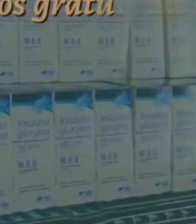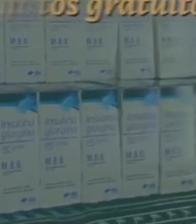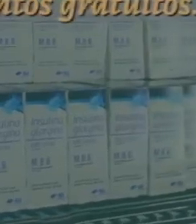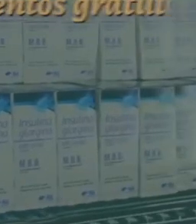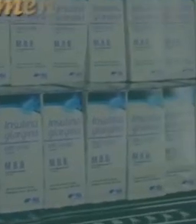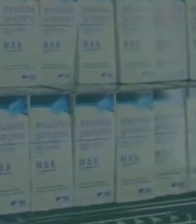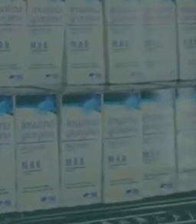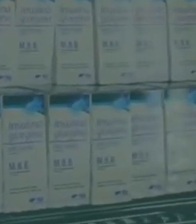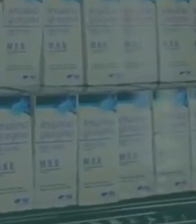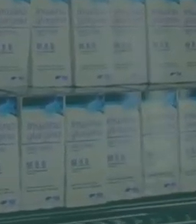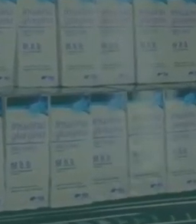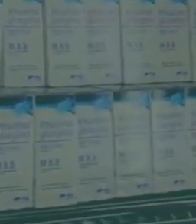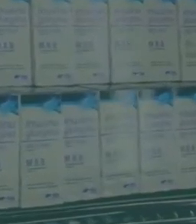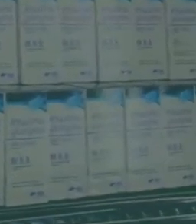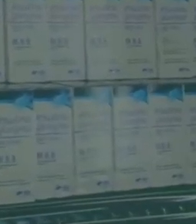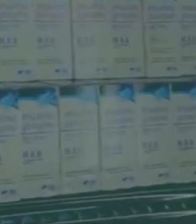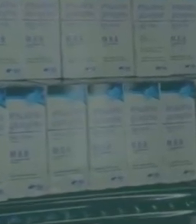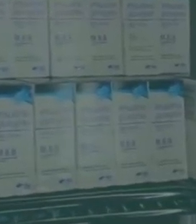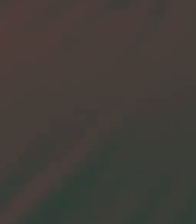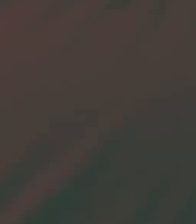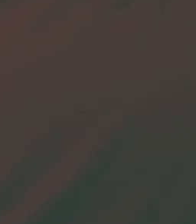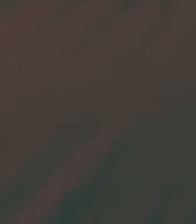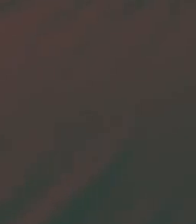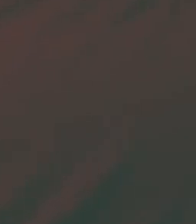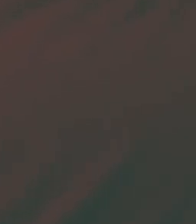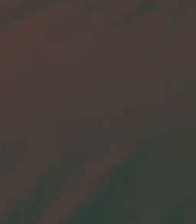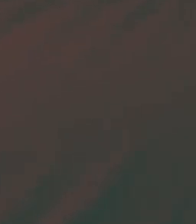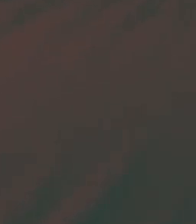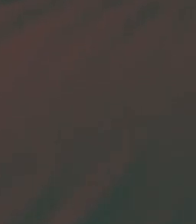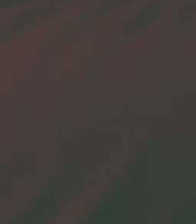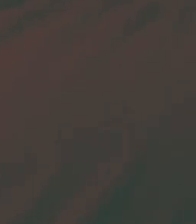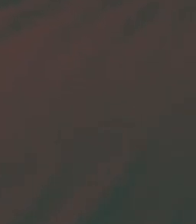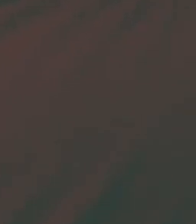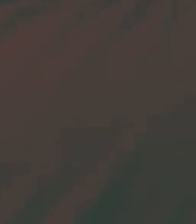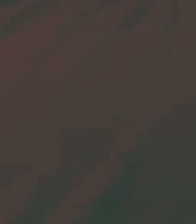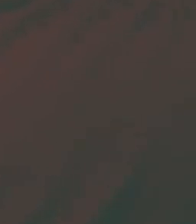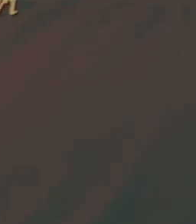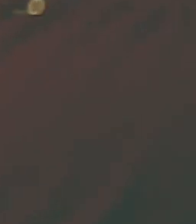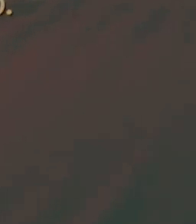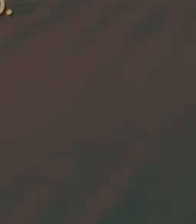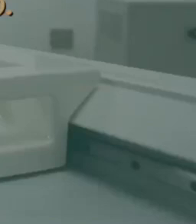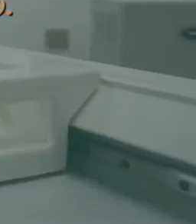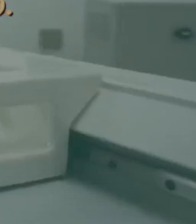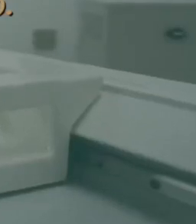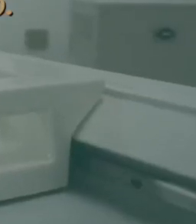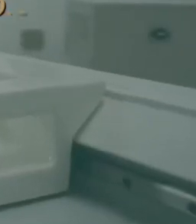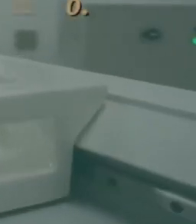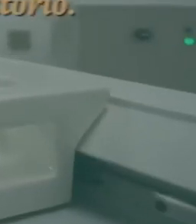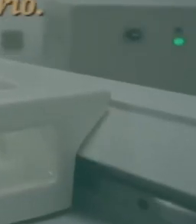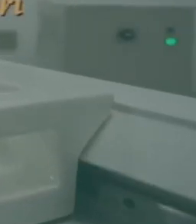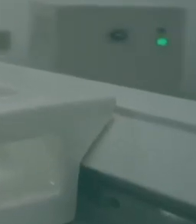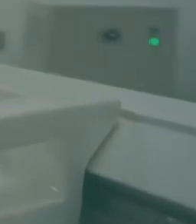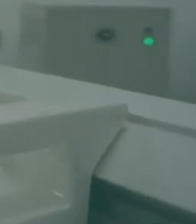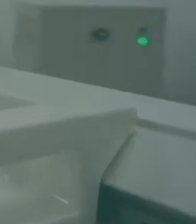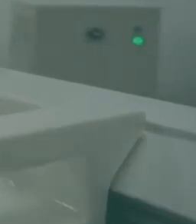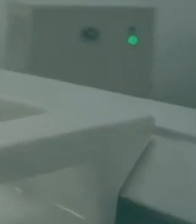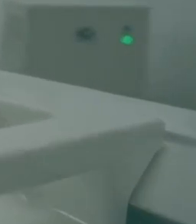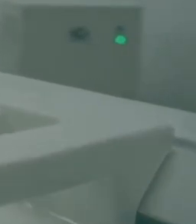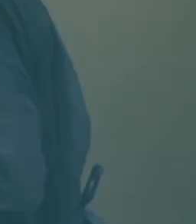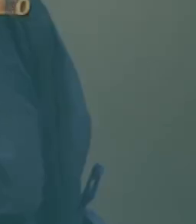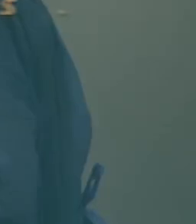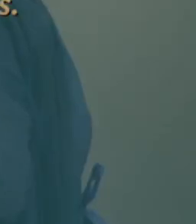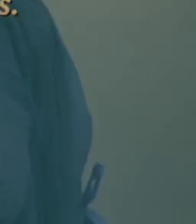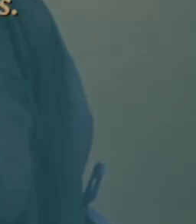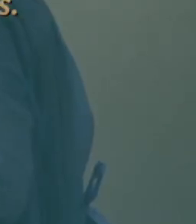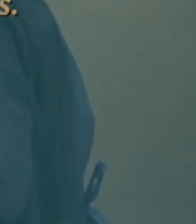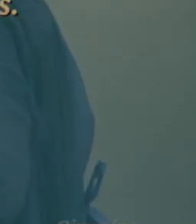medicamentos gratuitos, consultas médicas generales, estudios y exámenes de laboratorio, cirugías